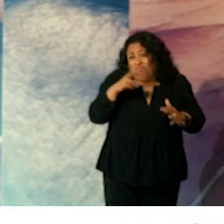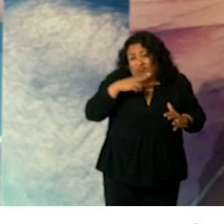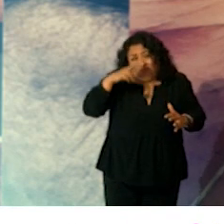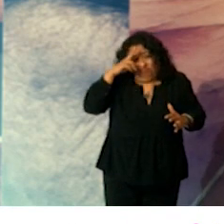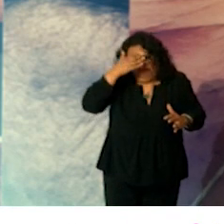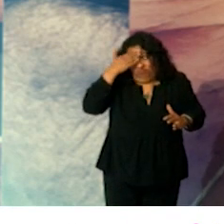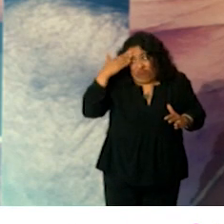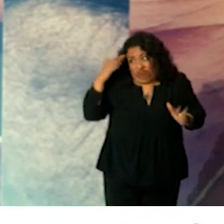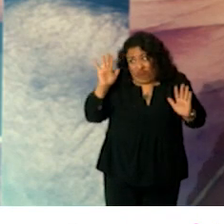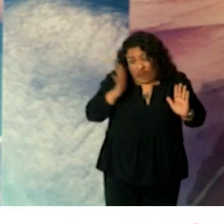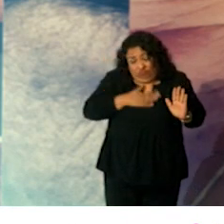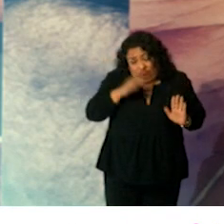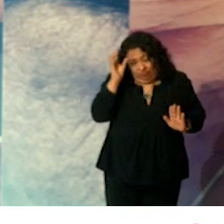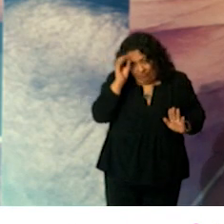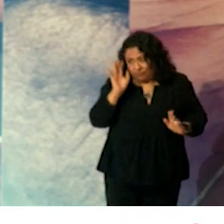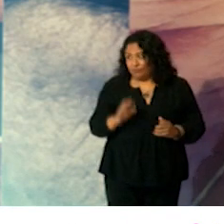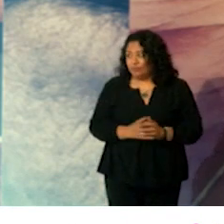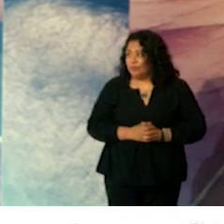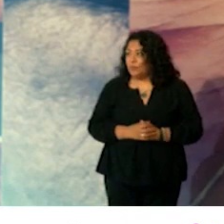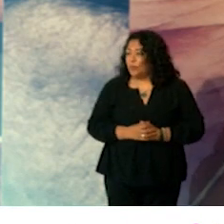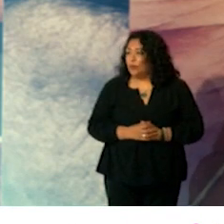ignorancia. Eso es mi comentario.